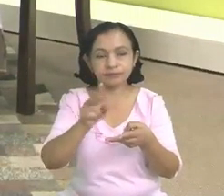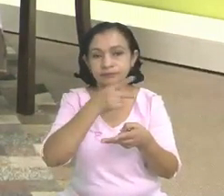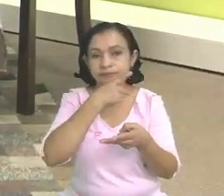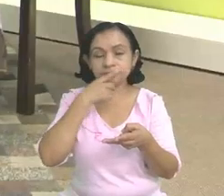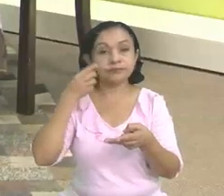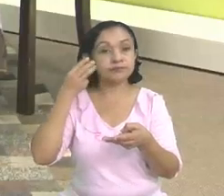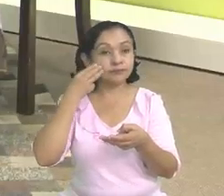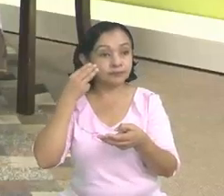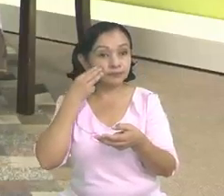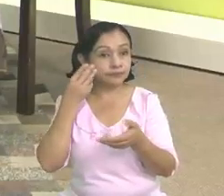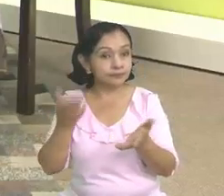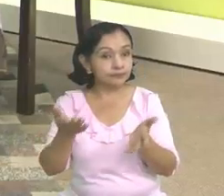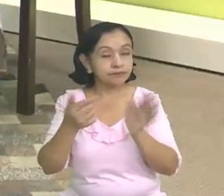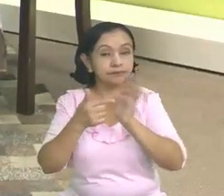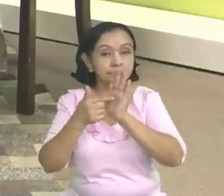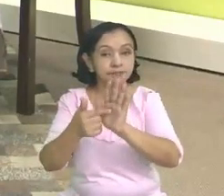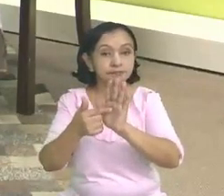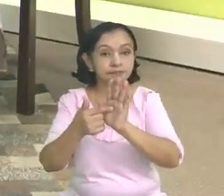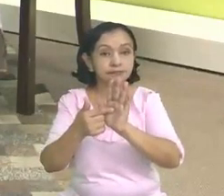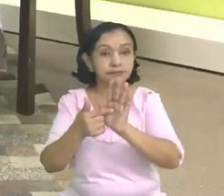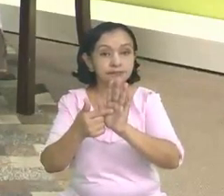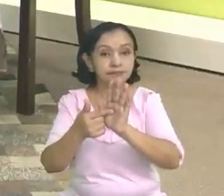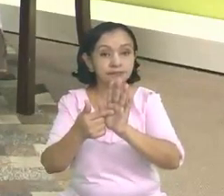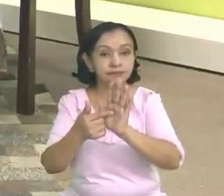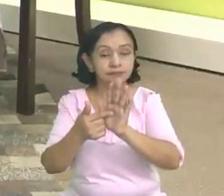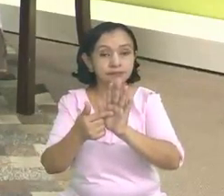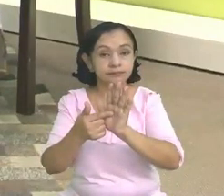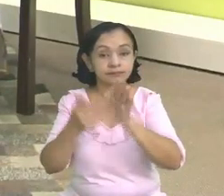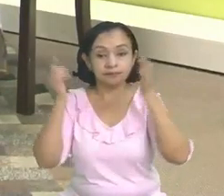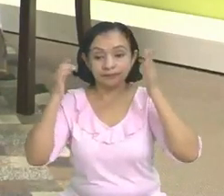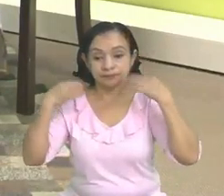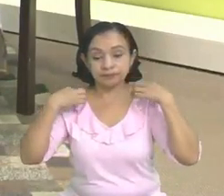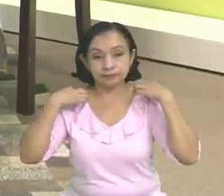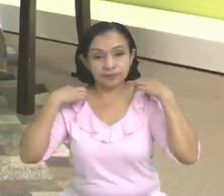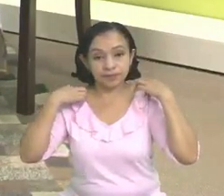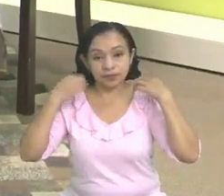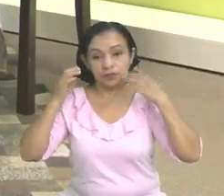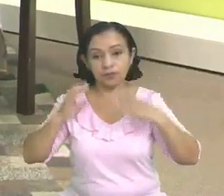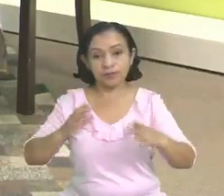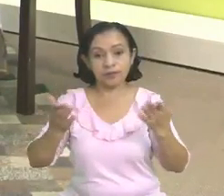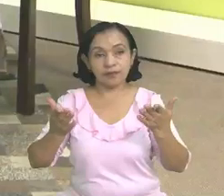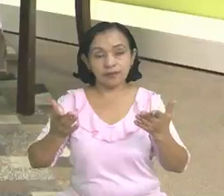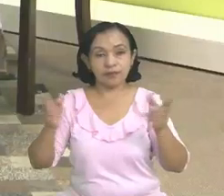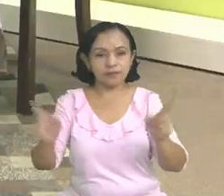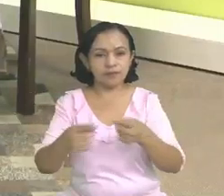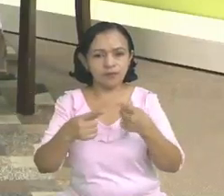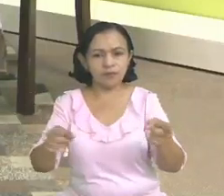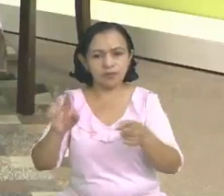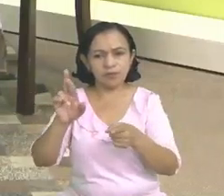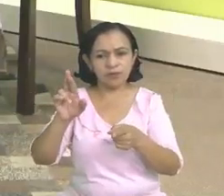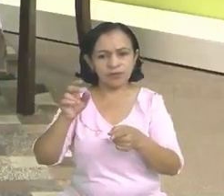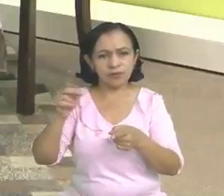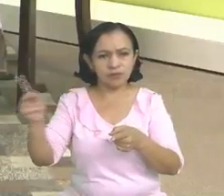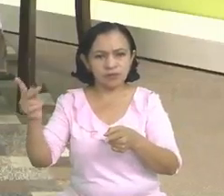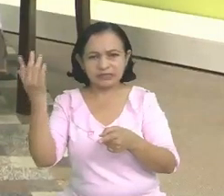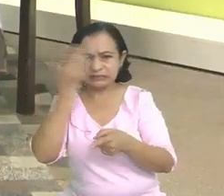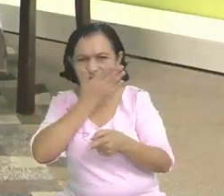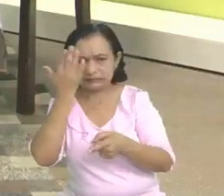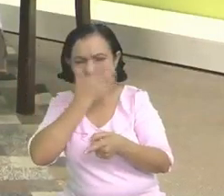padres, porque si, por ejemplo, eso tiene que ver también con la forma de vestir. Una persona que escucha música rock, obviamente se va a vestir de